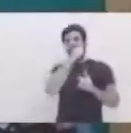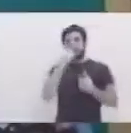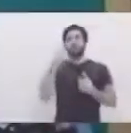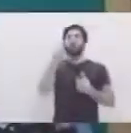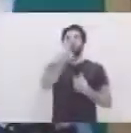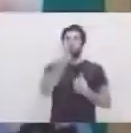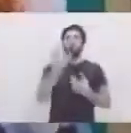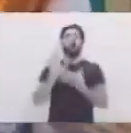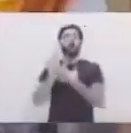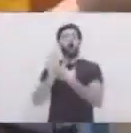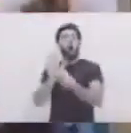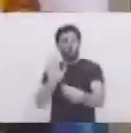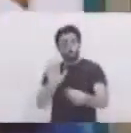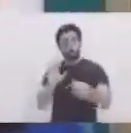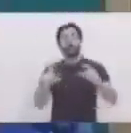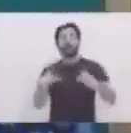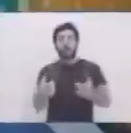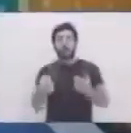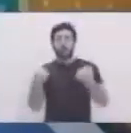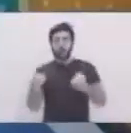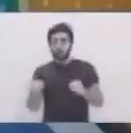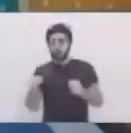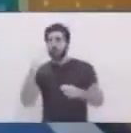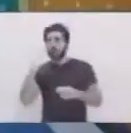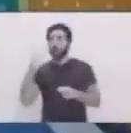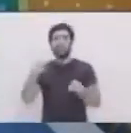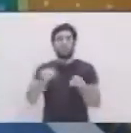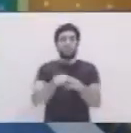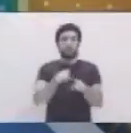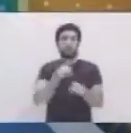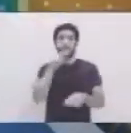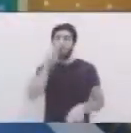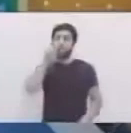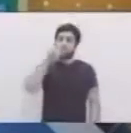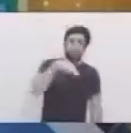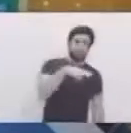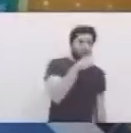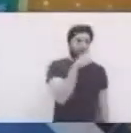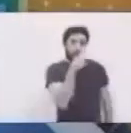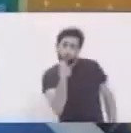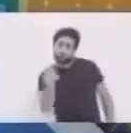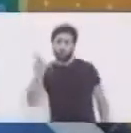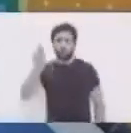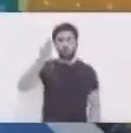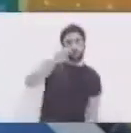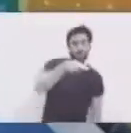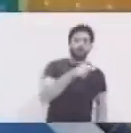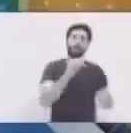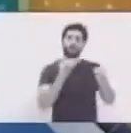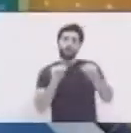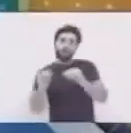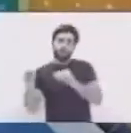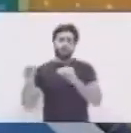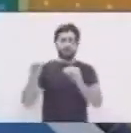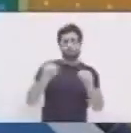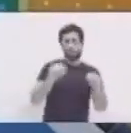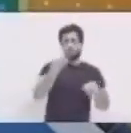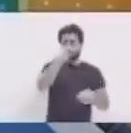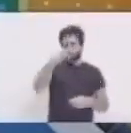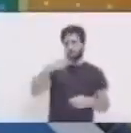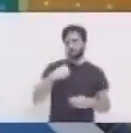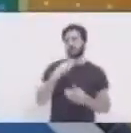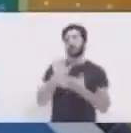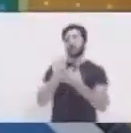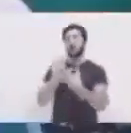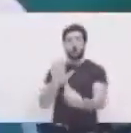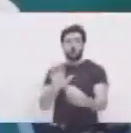los movimientos de una... serpiente. Muy bien, de una... ¡excelente! Muy bien, de una serpiente. Entonces